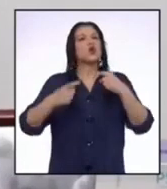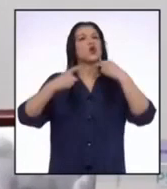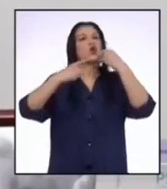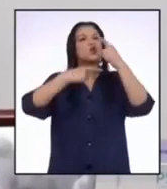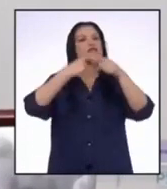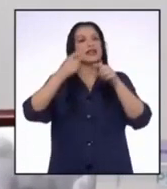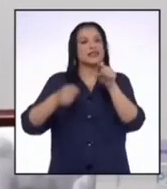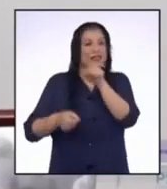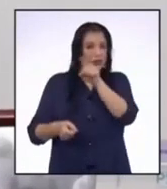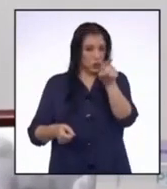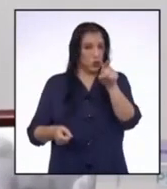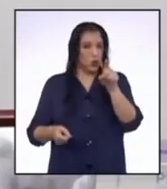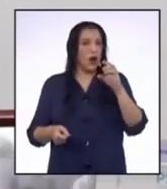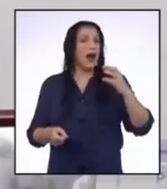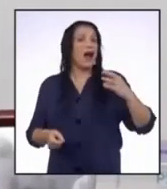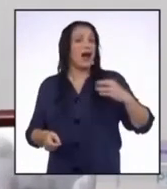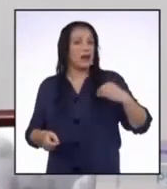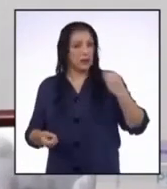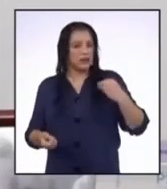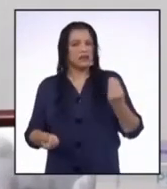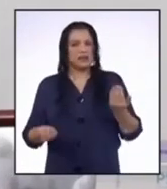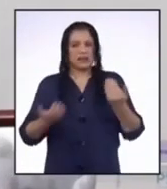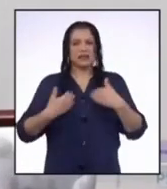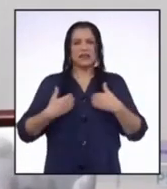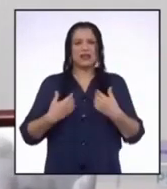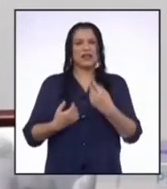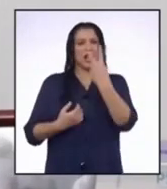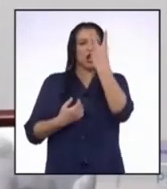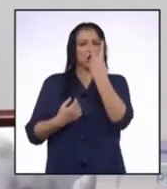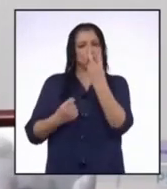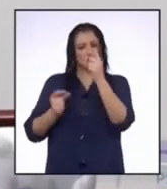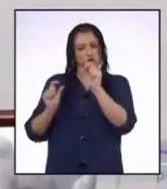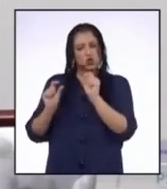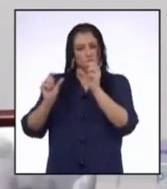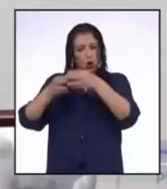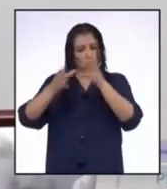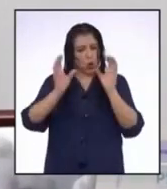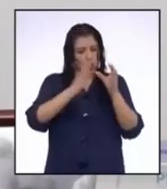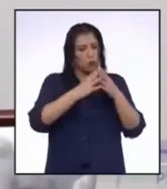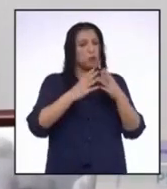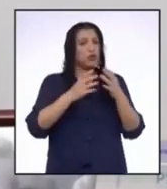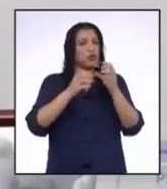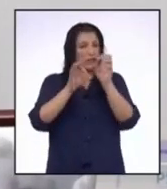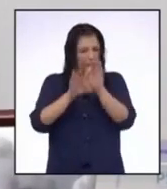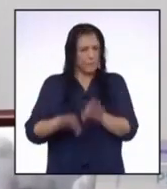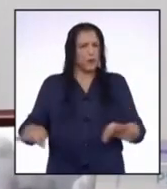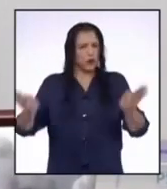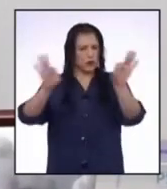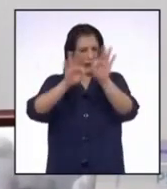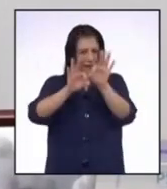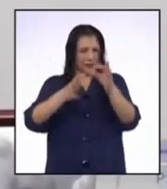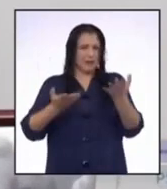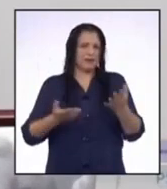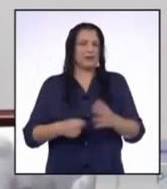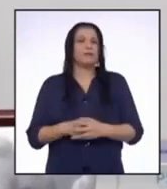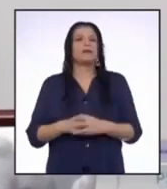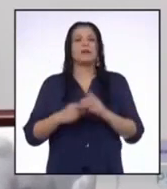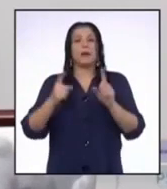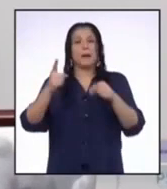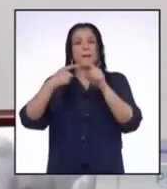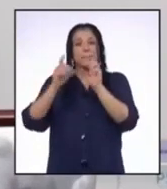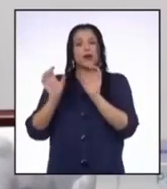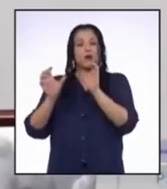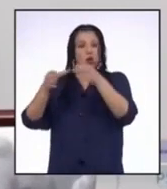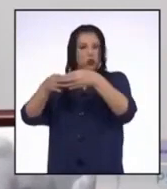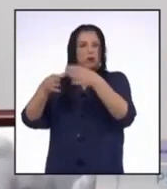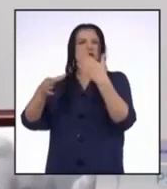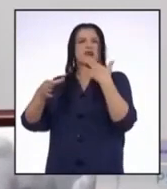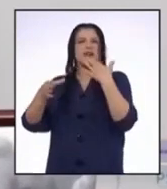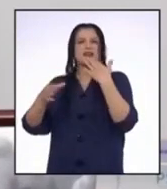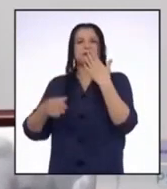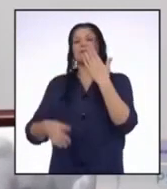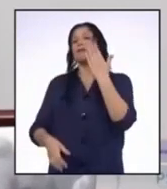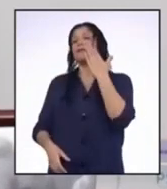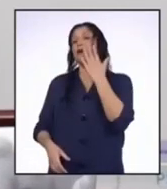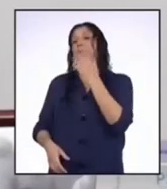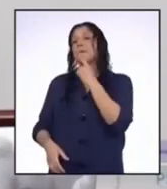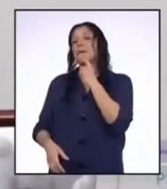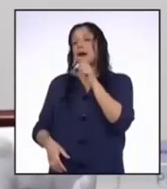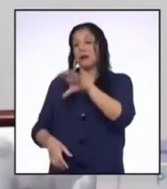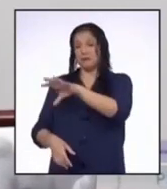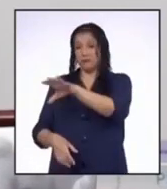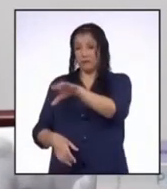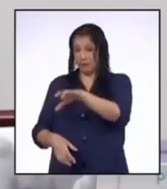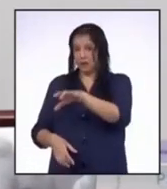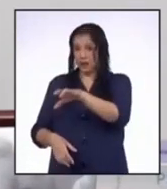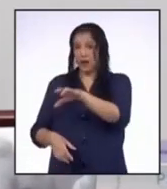que tú, como adolescente, tienes dos grupos sociales importantes en esta etapa. En primer lugar, están tus padres.